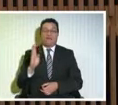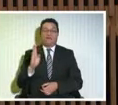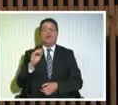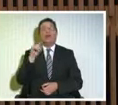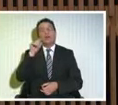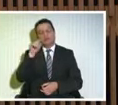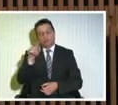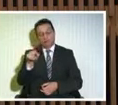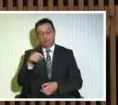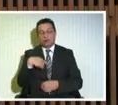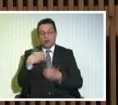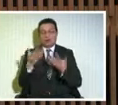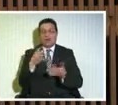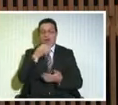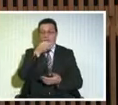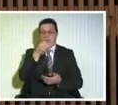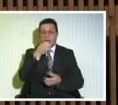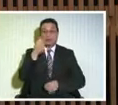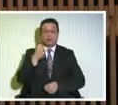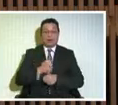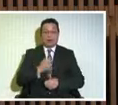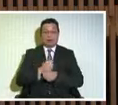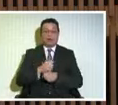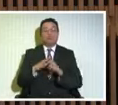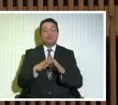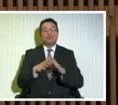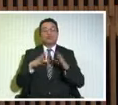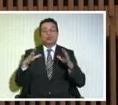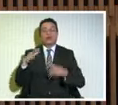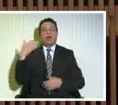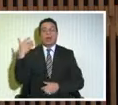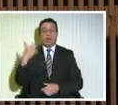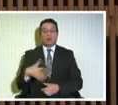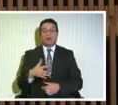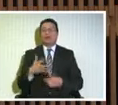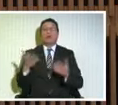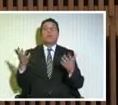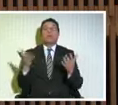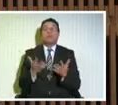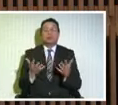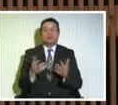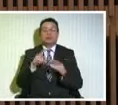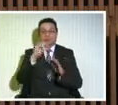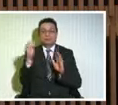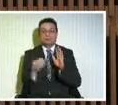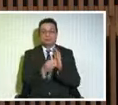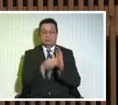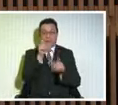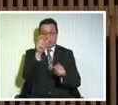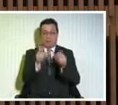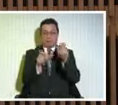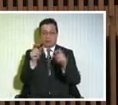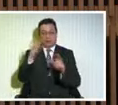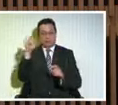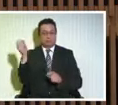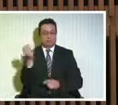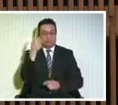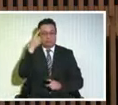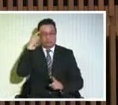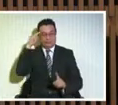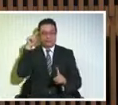se acaba de señalar, el trabajo que hacen es fundamental. Y es fundamental porque pone a las personas en el centro.